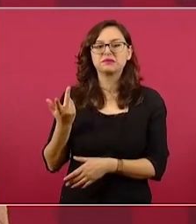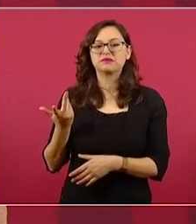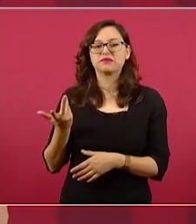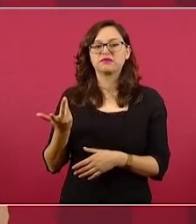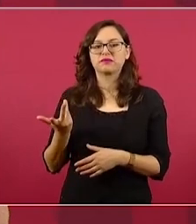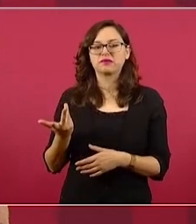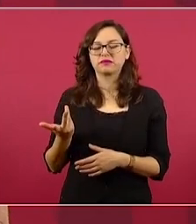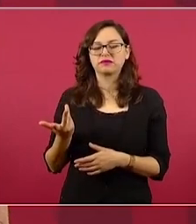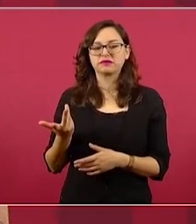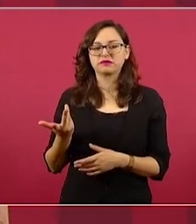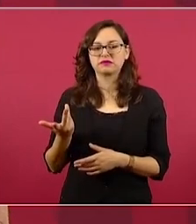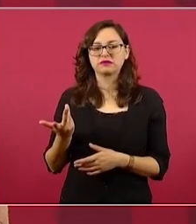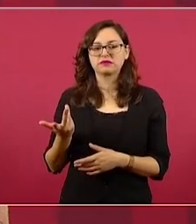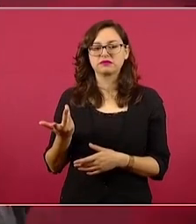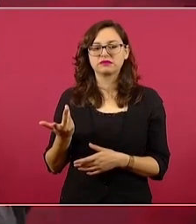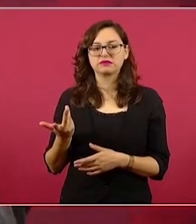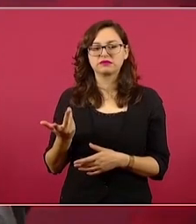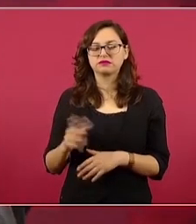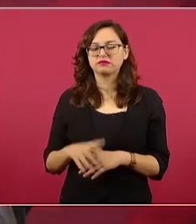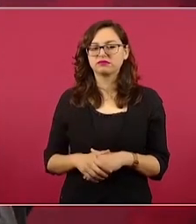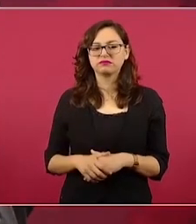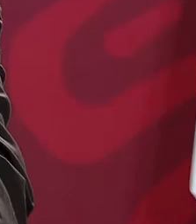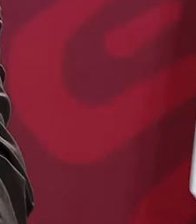y lo quisieron